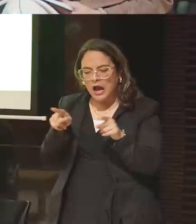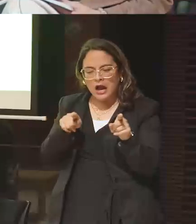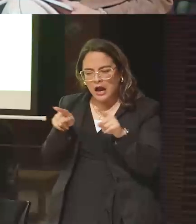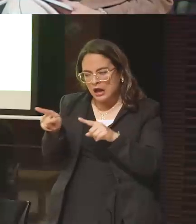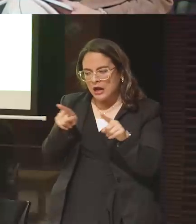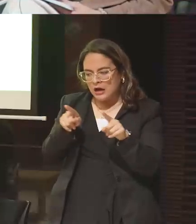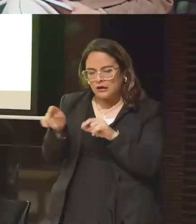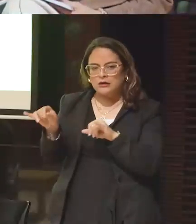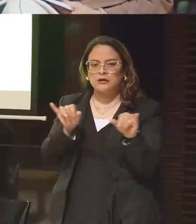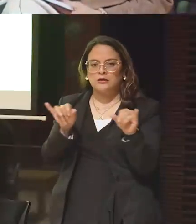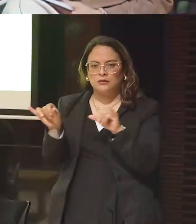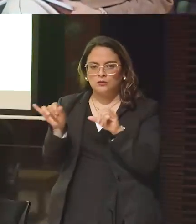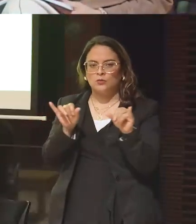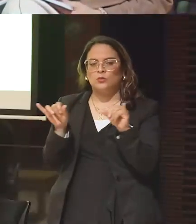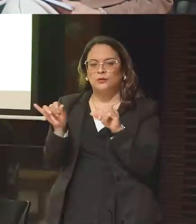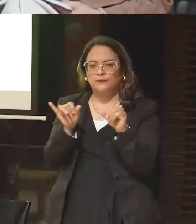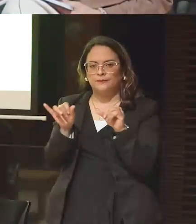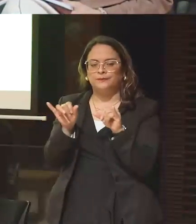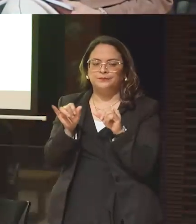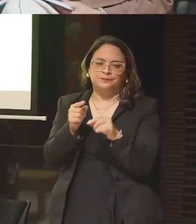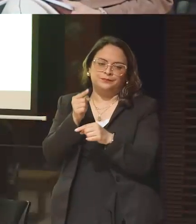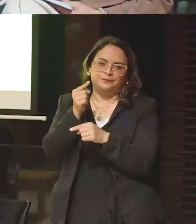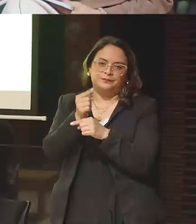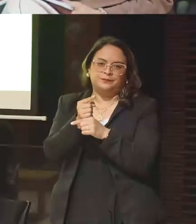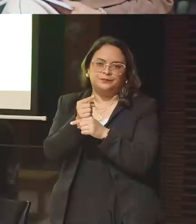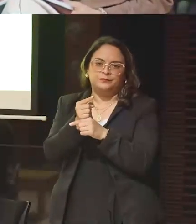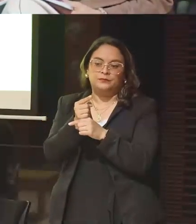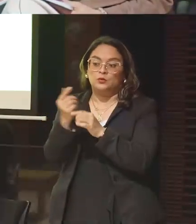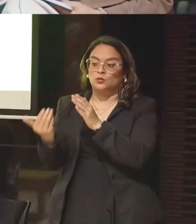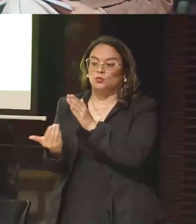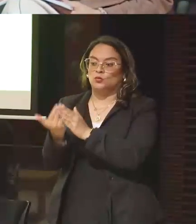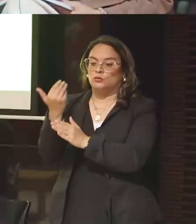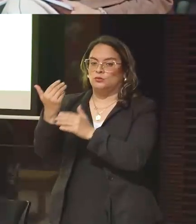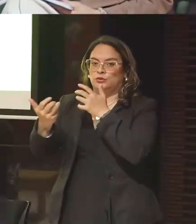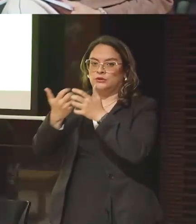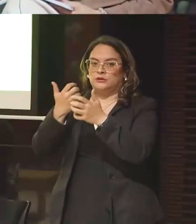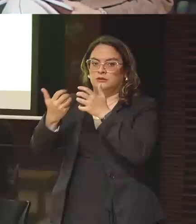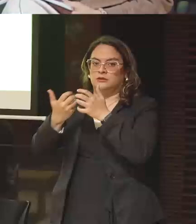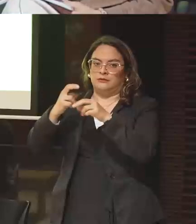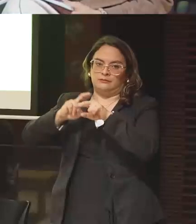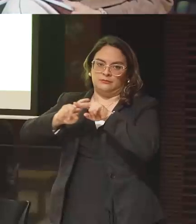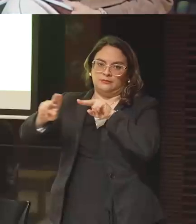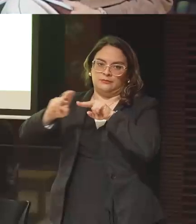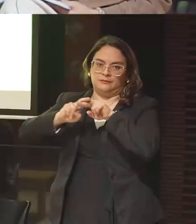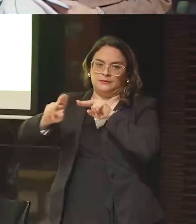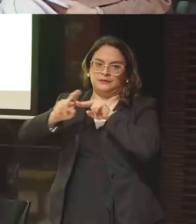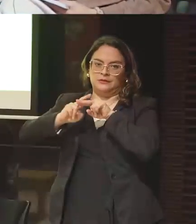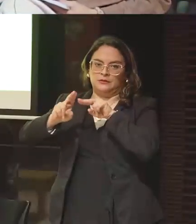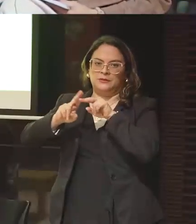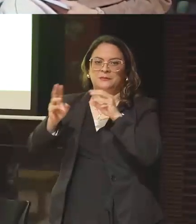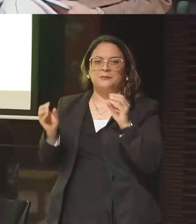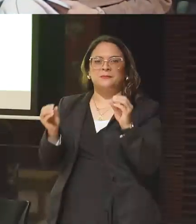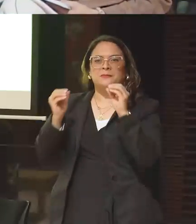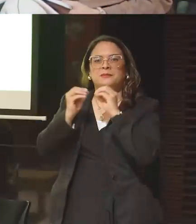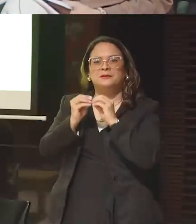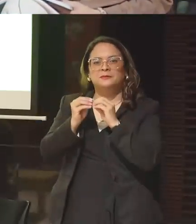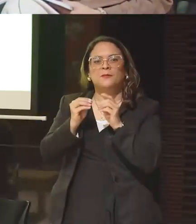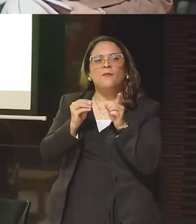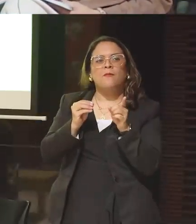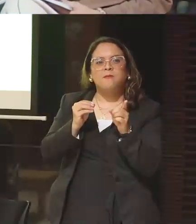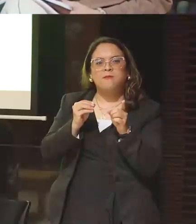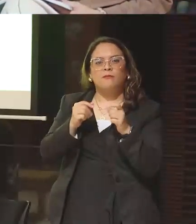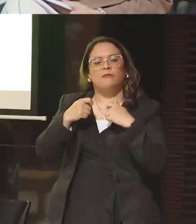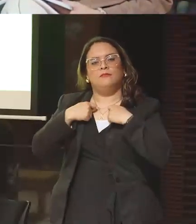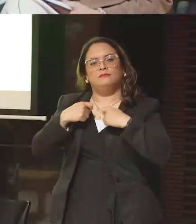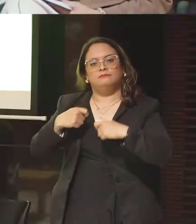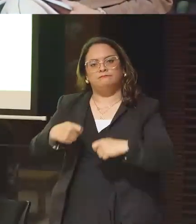muy potentes entre, pues justamente, entre el nuevo sistema de transporte que se estaba planteando y el